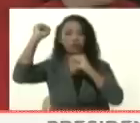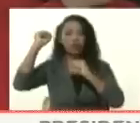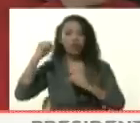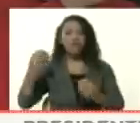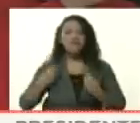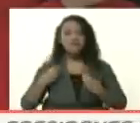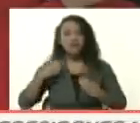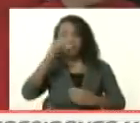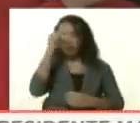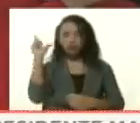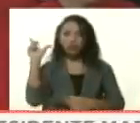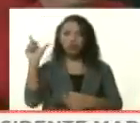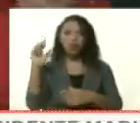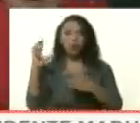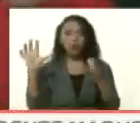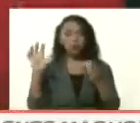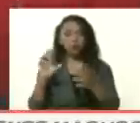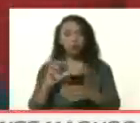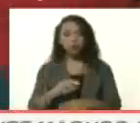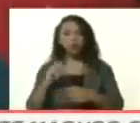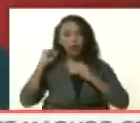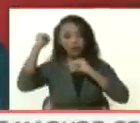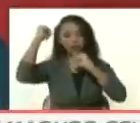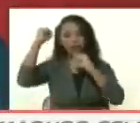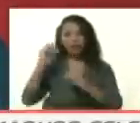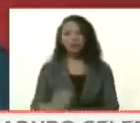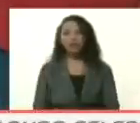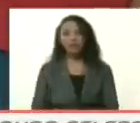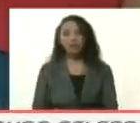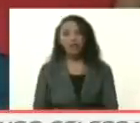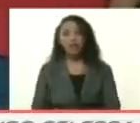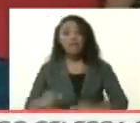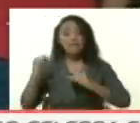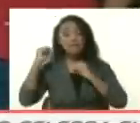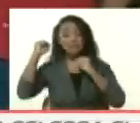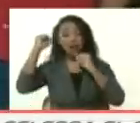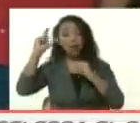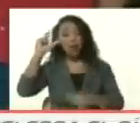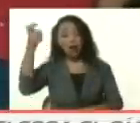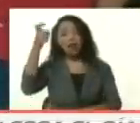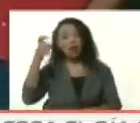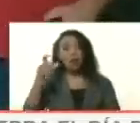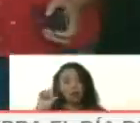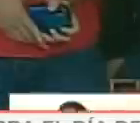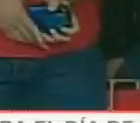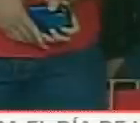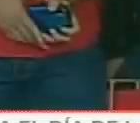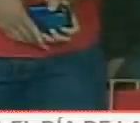Socialista Unido de Venezuela. ¡Que viva! ¡Viva Guárico! ¡Que viva!